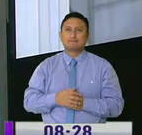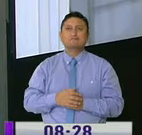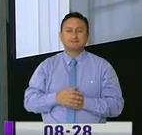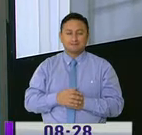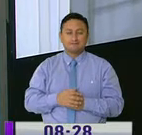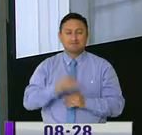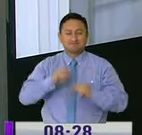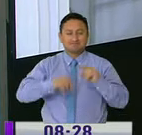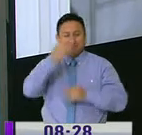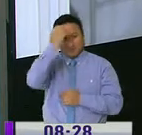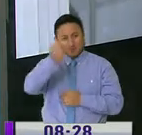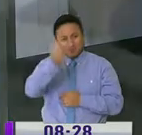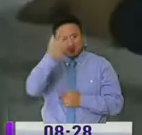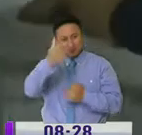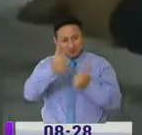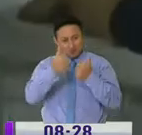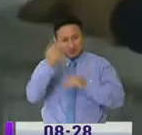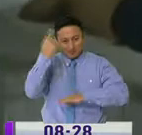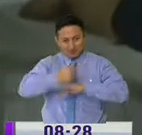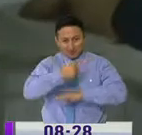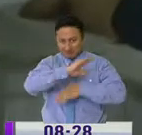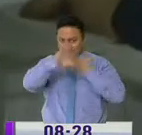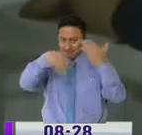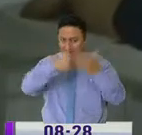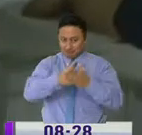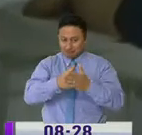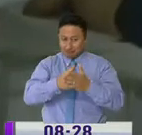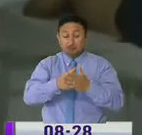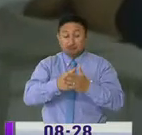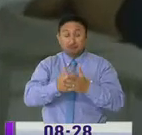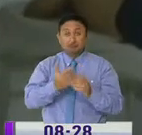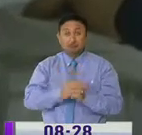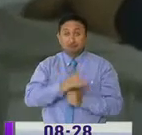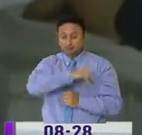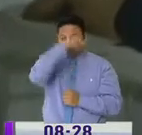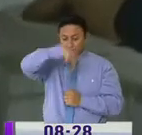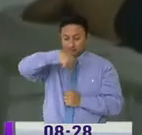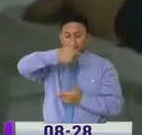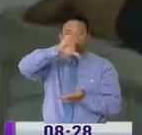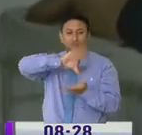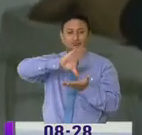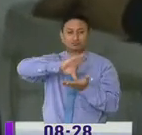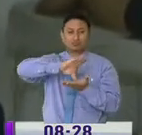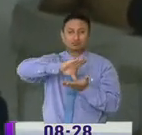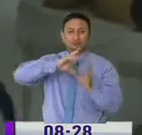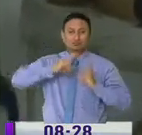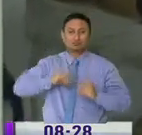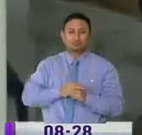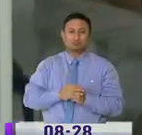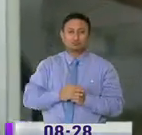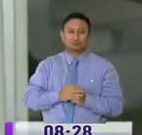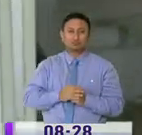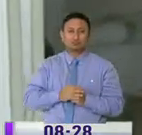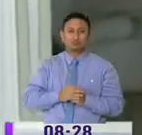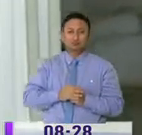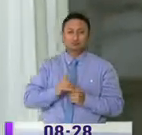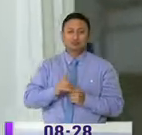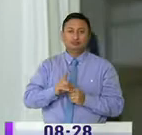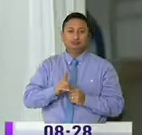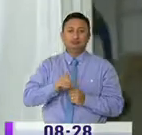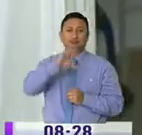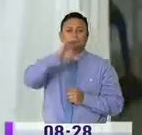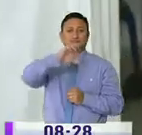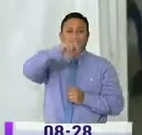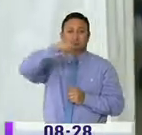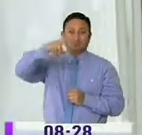Robert, amigos televidentes, un excelente día para todos ustedes. Así es, nosotros nos encontramos en el Centro de Salud Plaza República, aquí en los bajos del Consejo